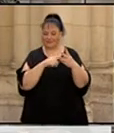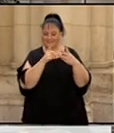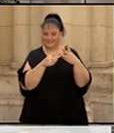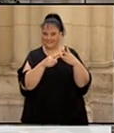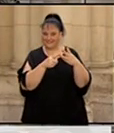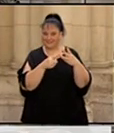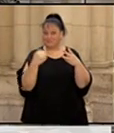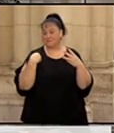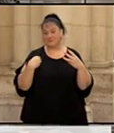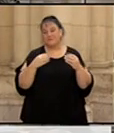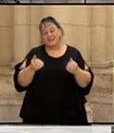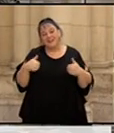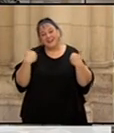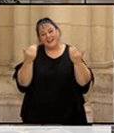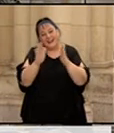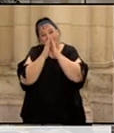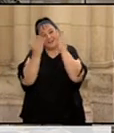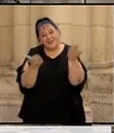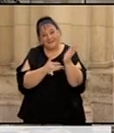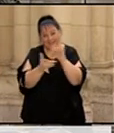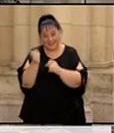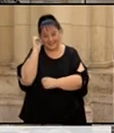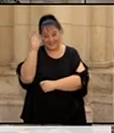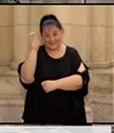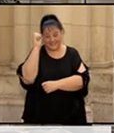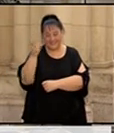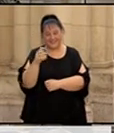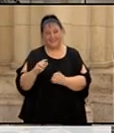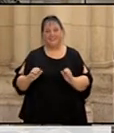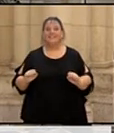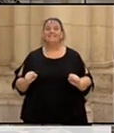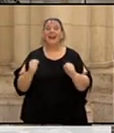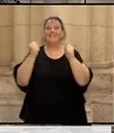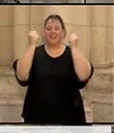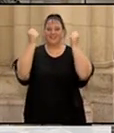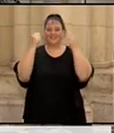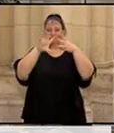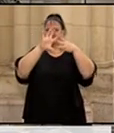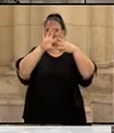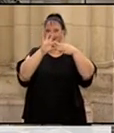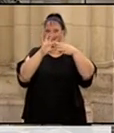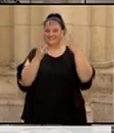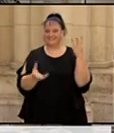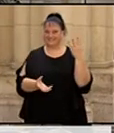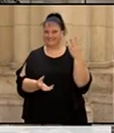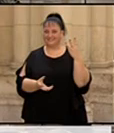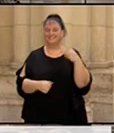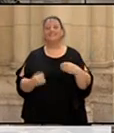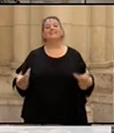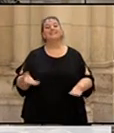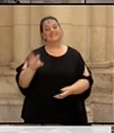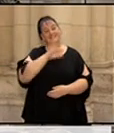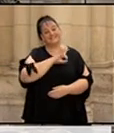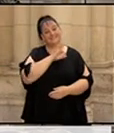que nos ha regalado el Evangelio que hemos proclamado, salvación. Bien, el